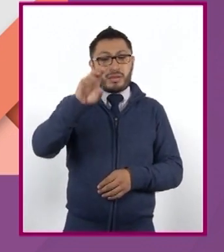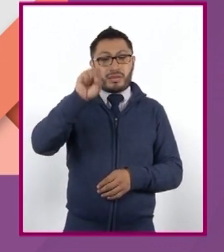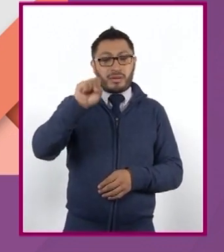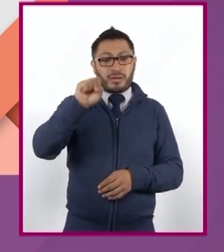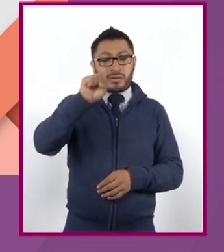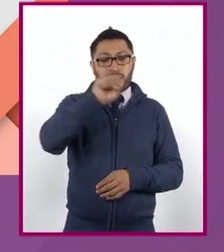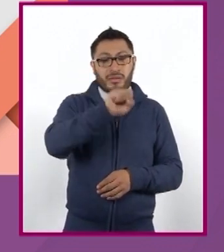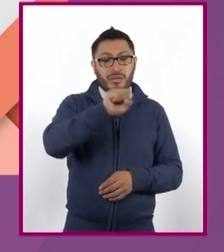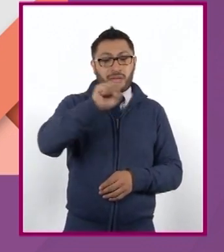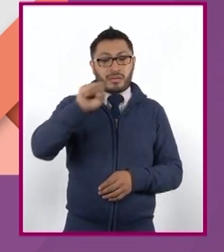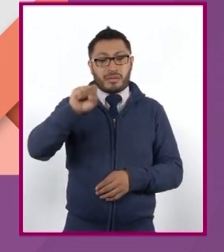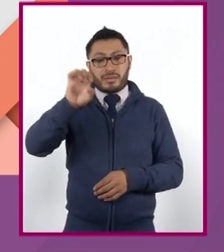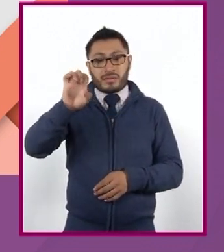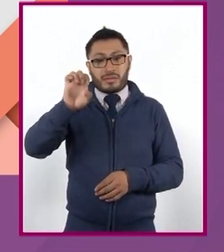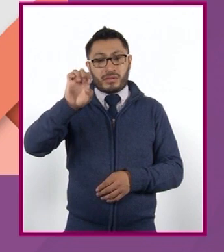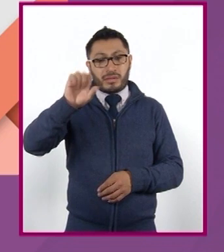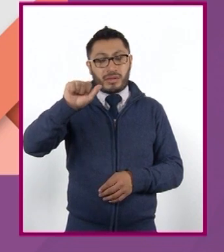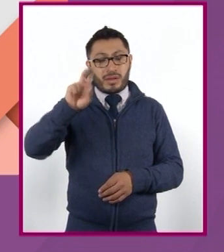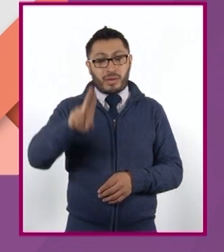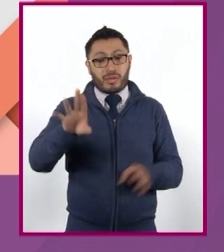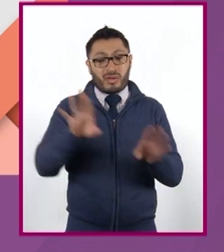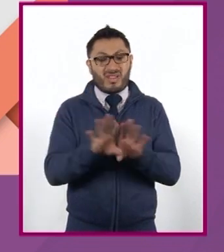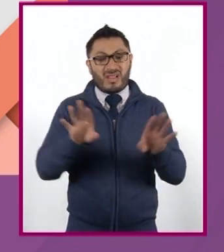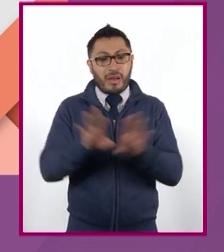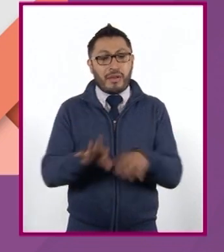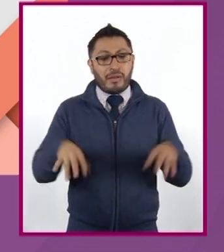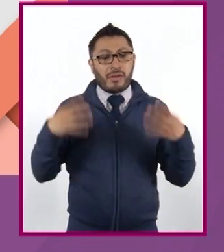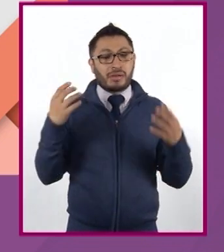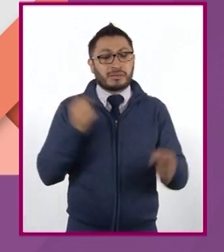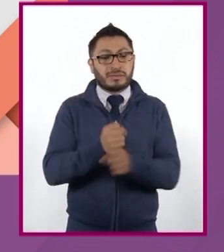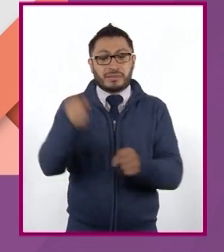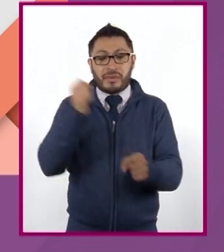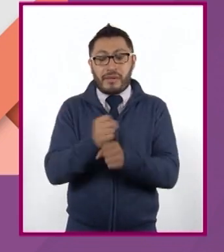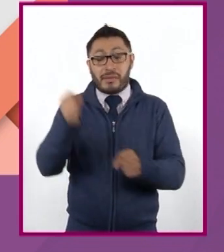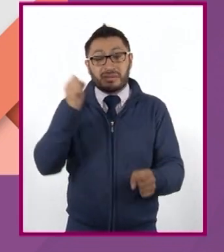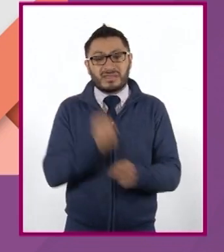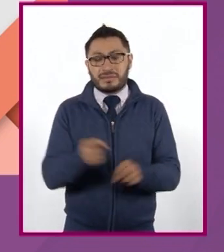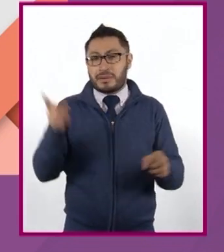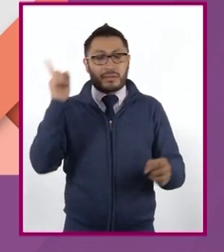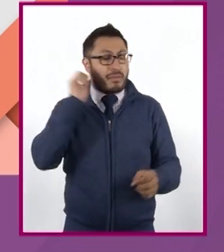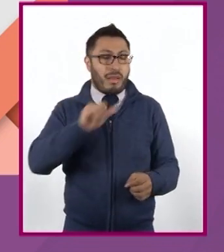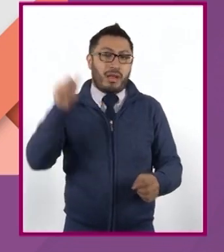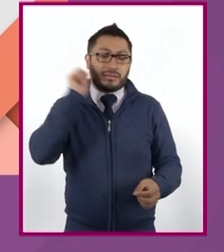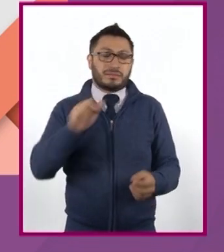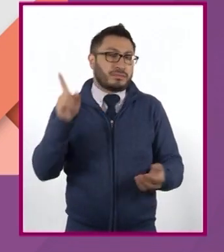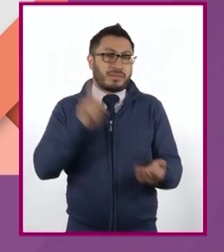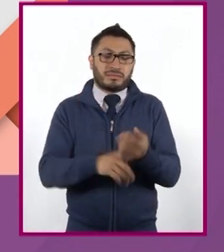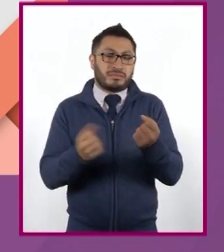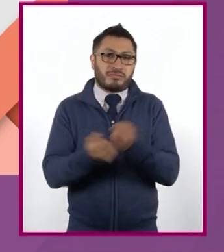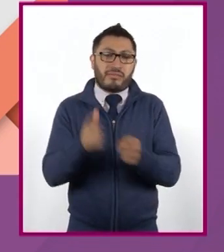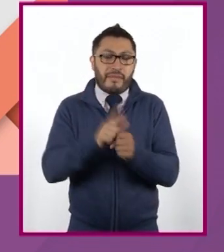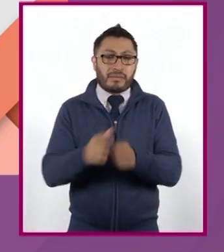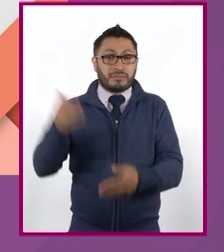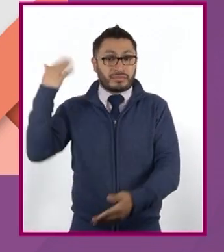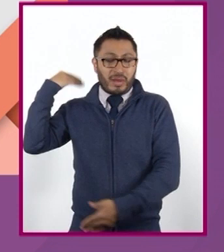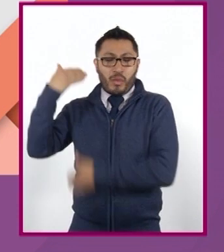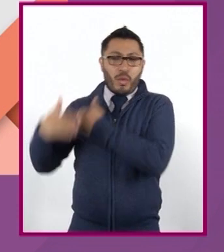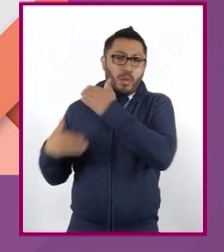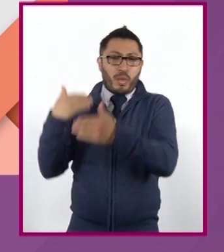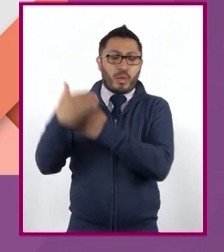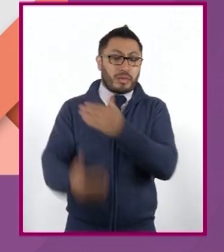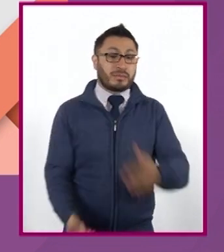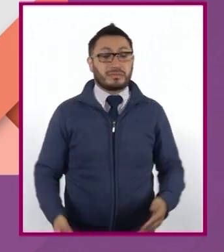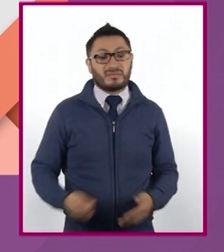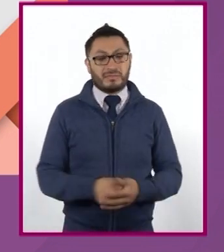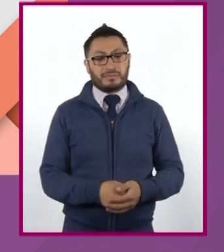un ritual que se encuentra en todas las sociedades y en cada época. En las letras azules se